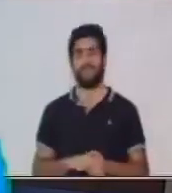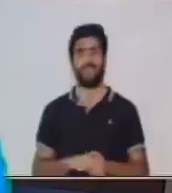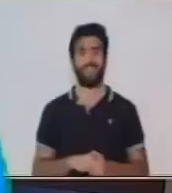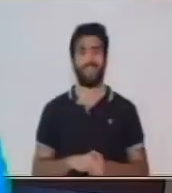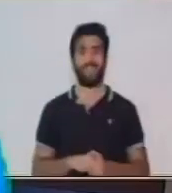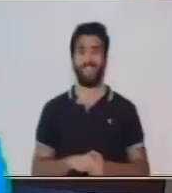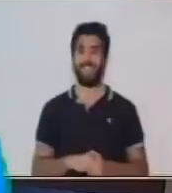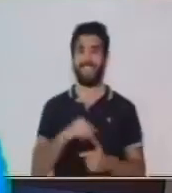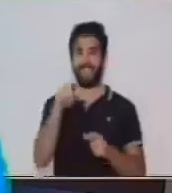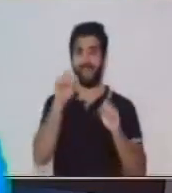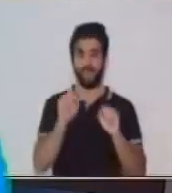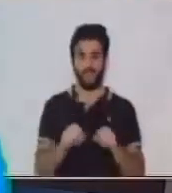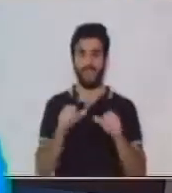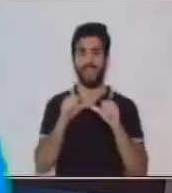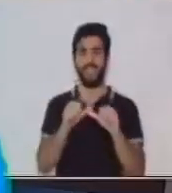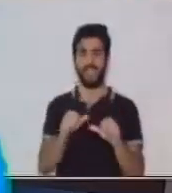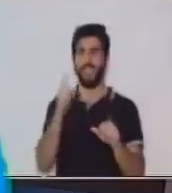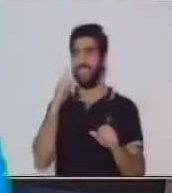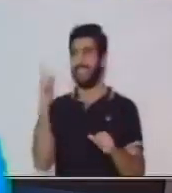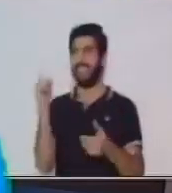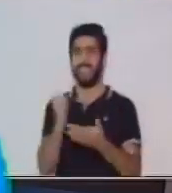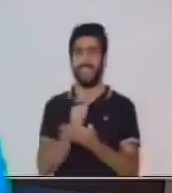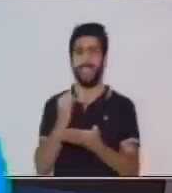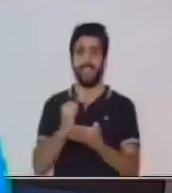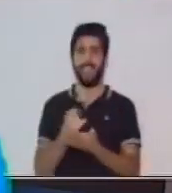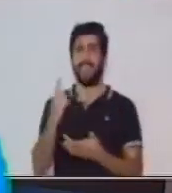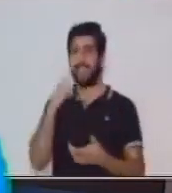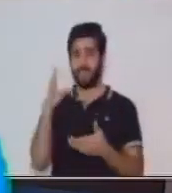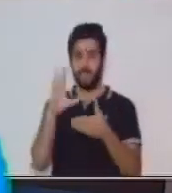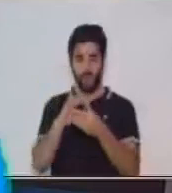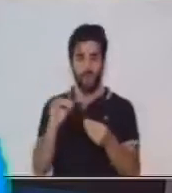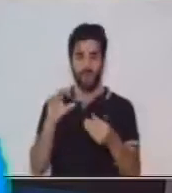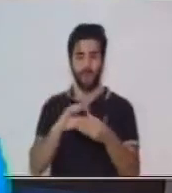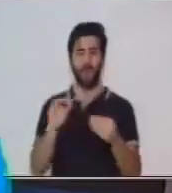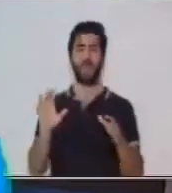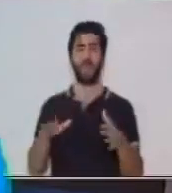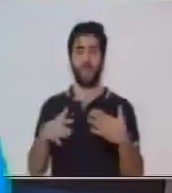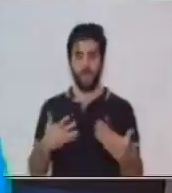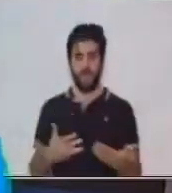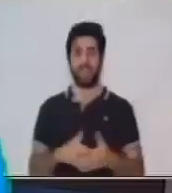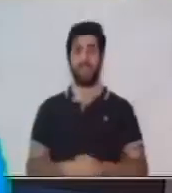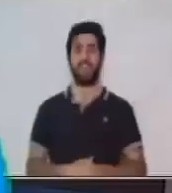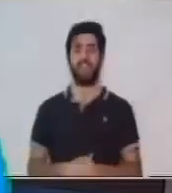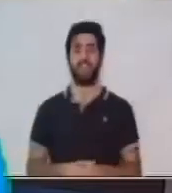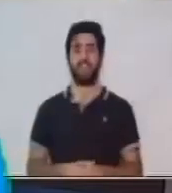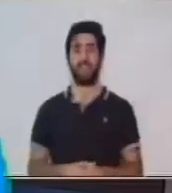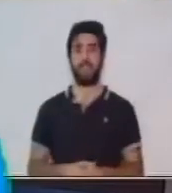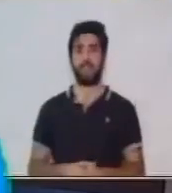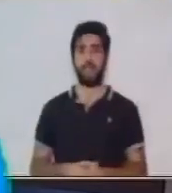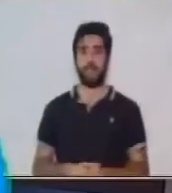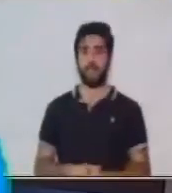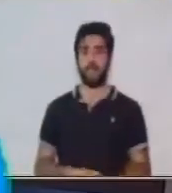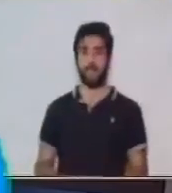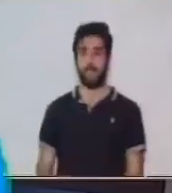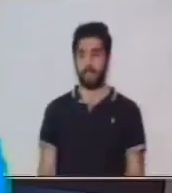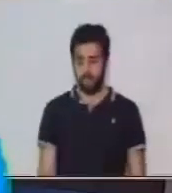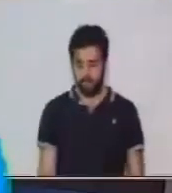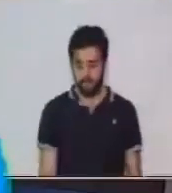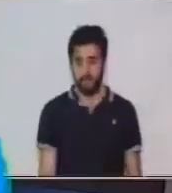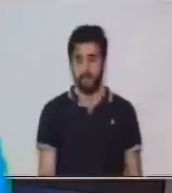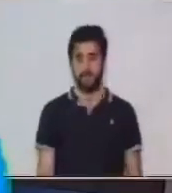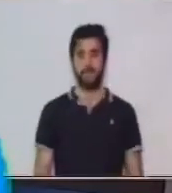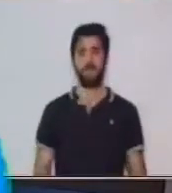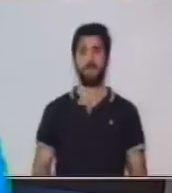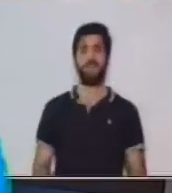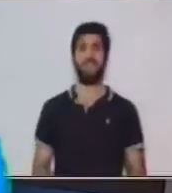seguir investigando para ver qué otro tipo de cuentos pueden haber. Y que ya, por supuesto, en estos segmentos, en algún momento, también ya se te dieron a